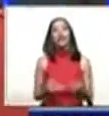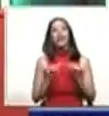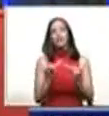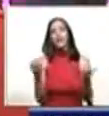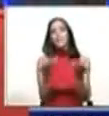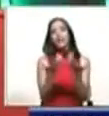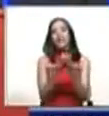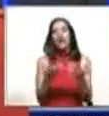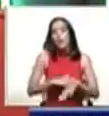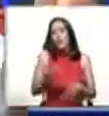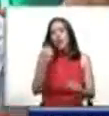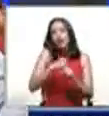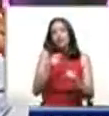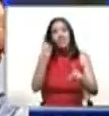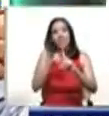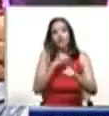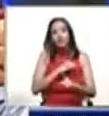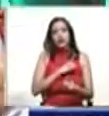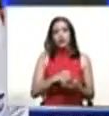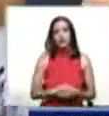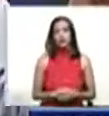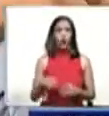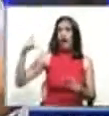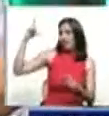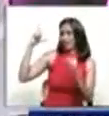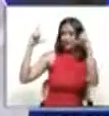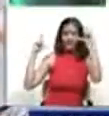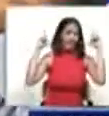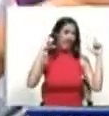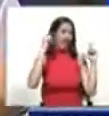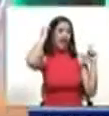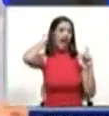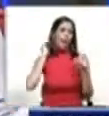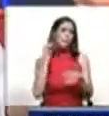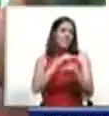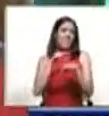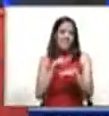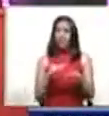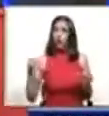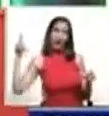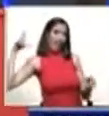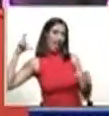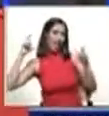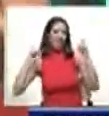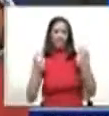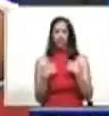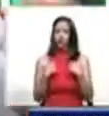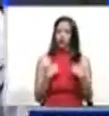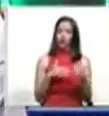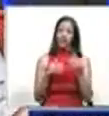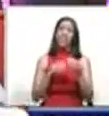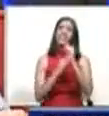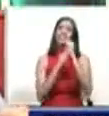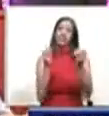luchar desde las universidades? No tirarme la foto nada más al lado del ministro, al lado del dirigente X, para que sepa que yo soy el dirigente estudiantil. Pues